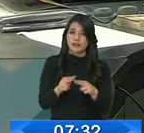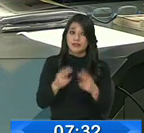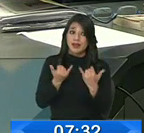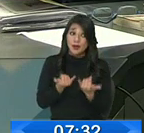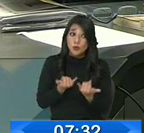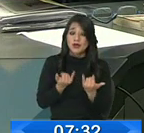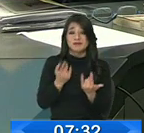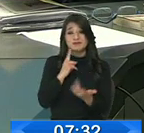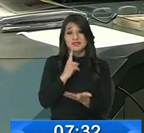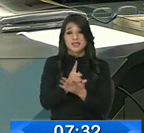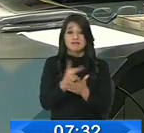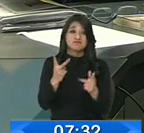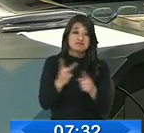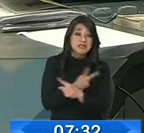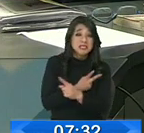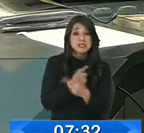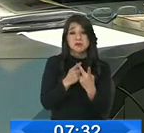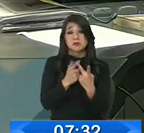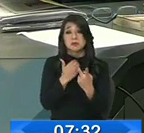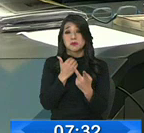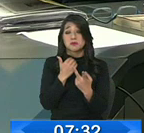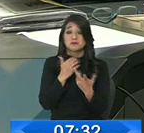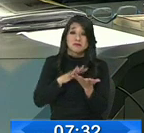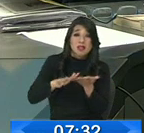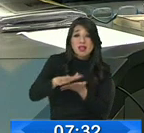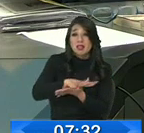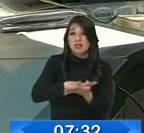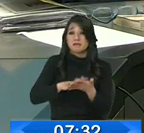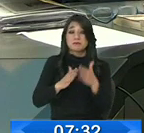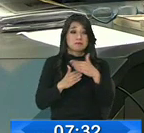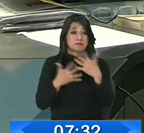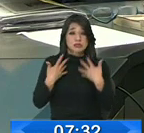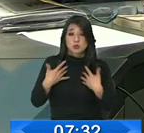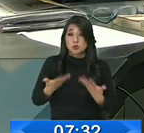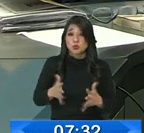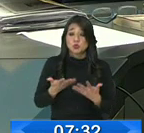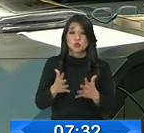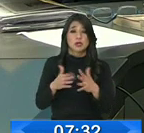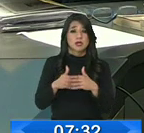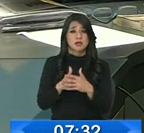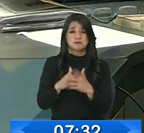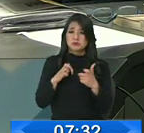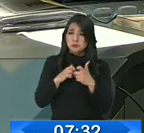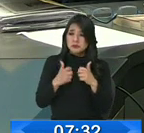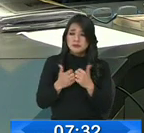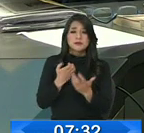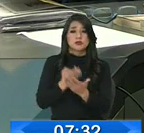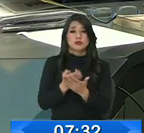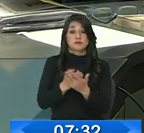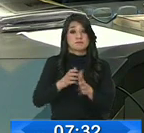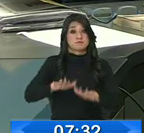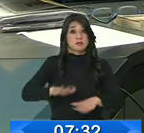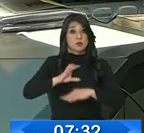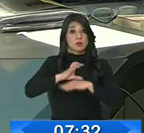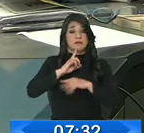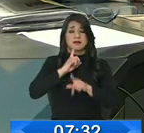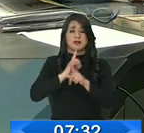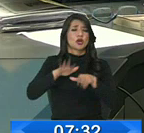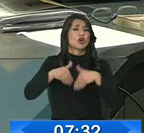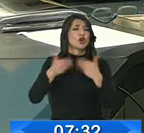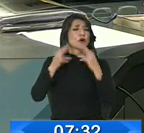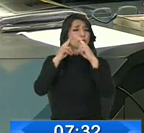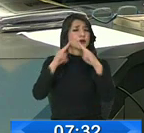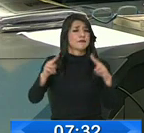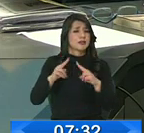condiciones de violencia, de alteración de la paz, de crisis económica que de alguna manera afecta y